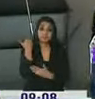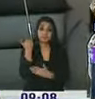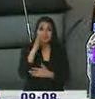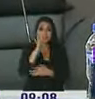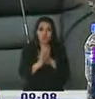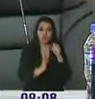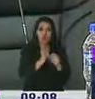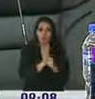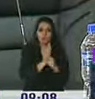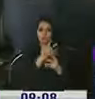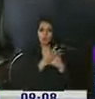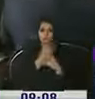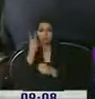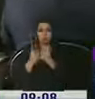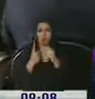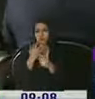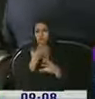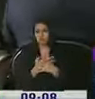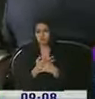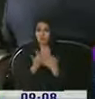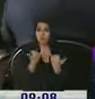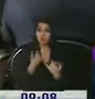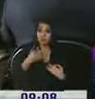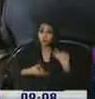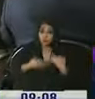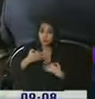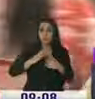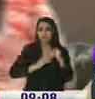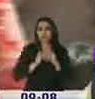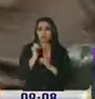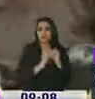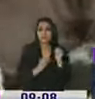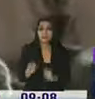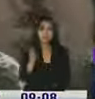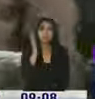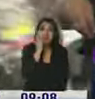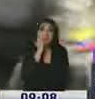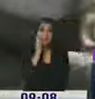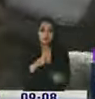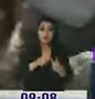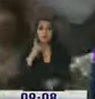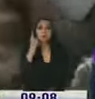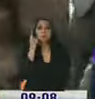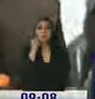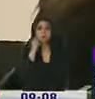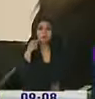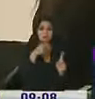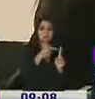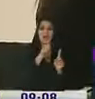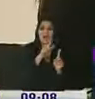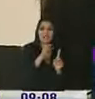5 años y 2 años y medio. En la audiencia fueron hallados inocentes la mamá y padrastro de Alex Bravo.